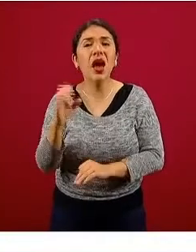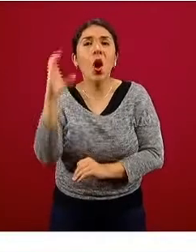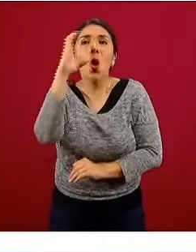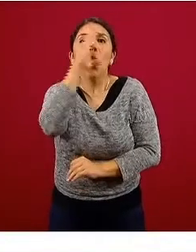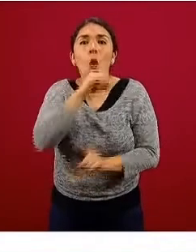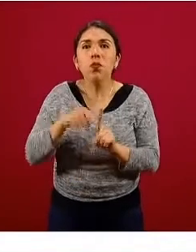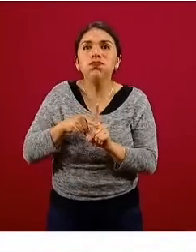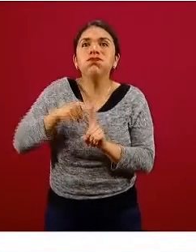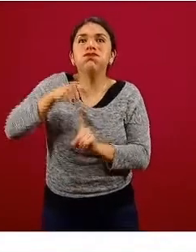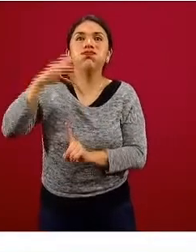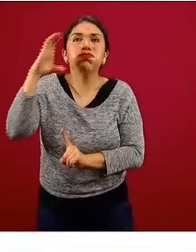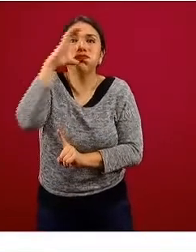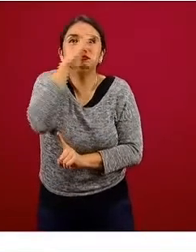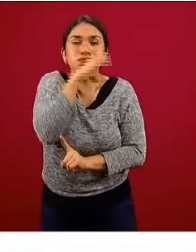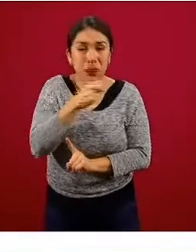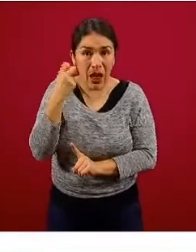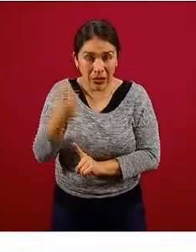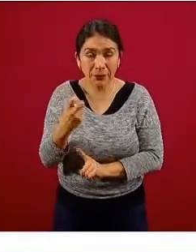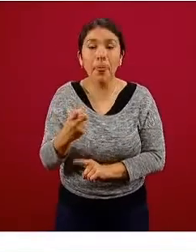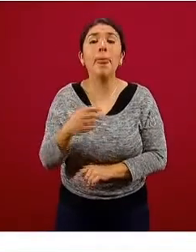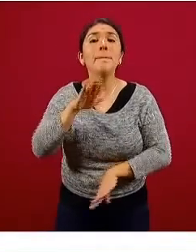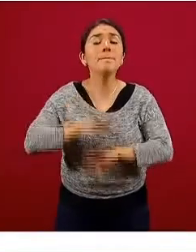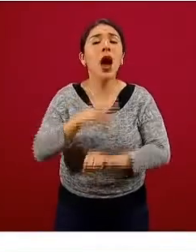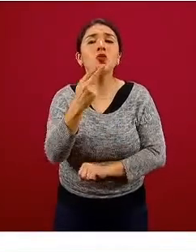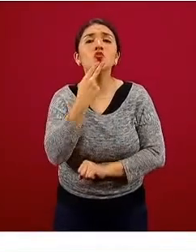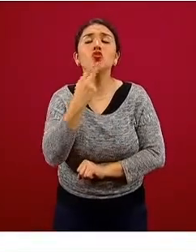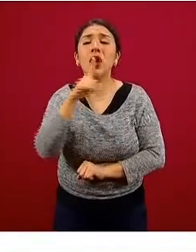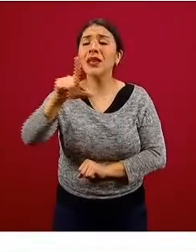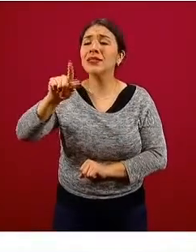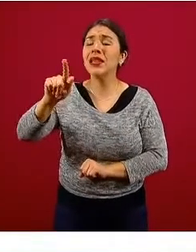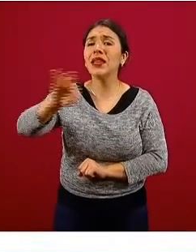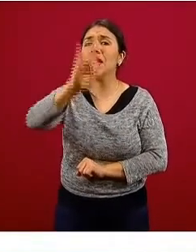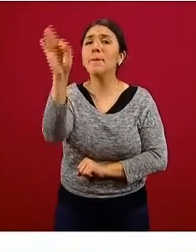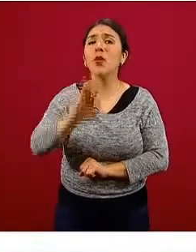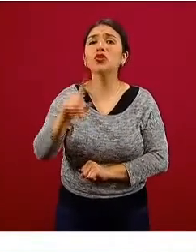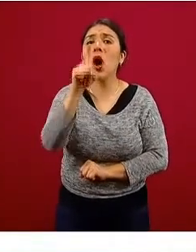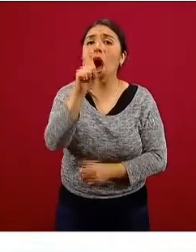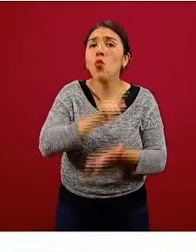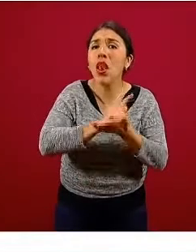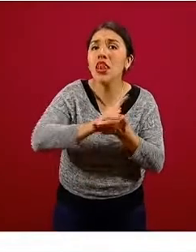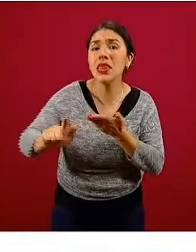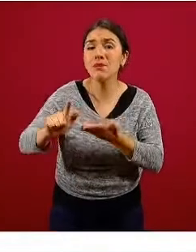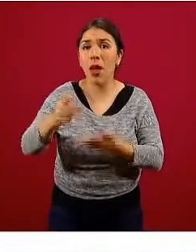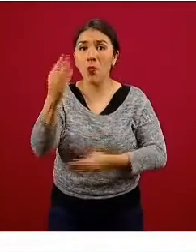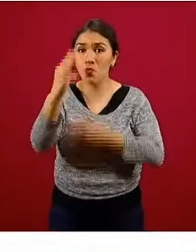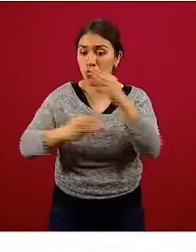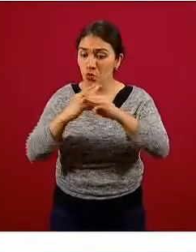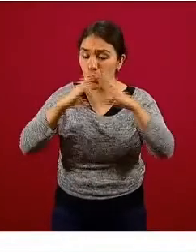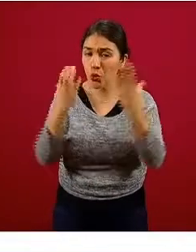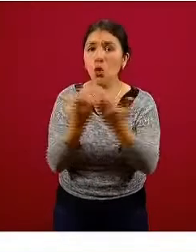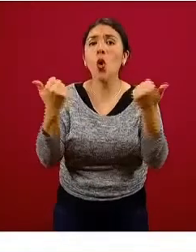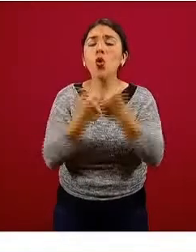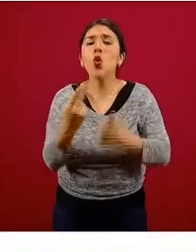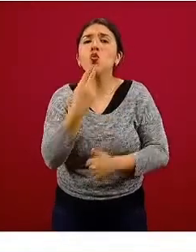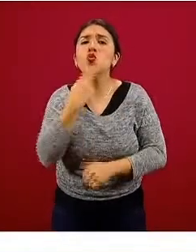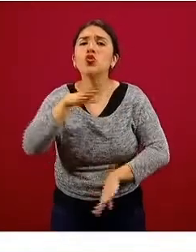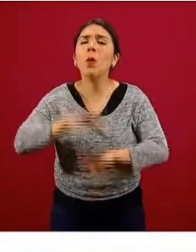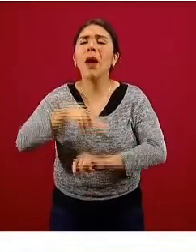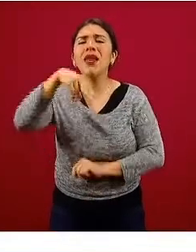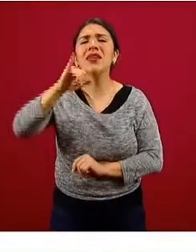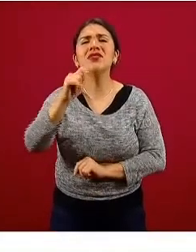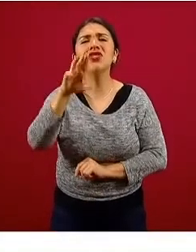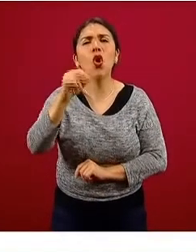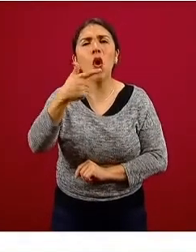global. Utiliza el 70% del agua limpia del planeta y el uso excesivo de nitrógeno y de